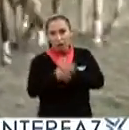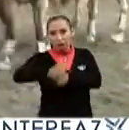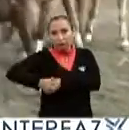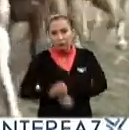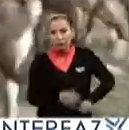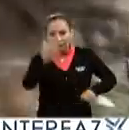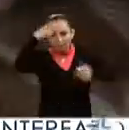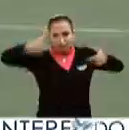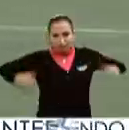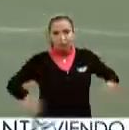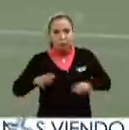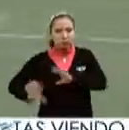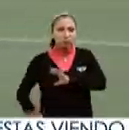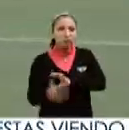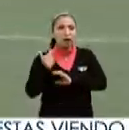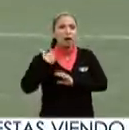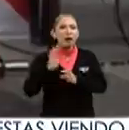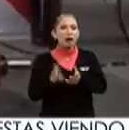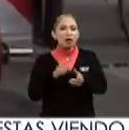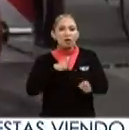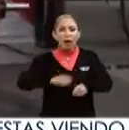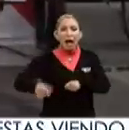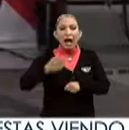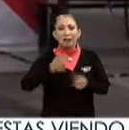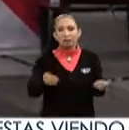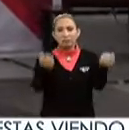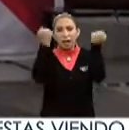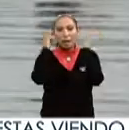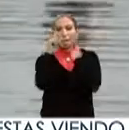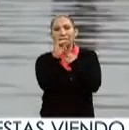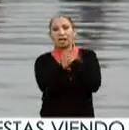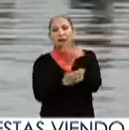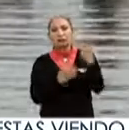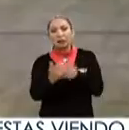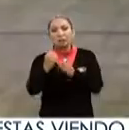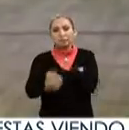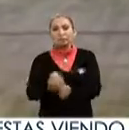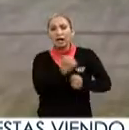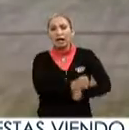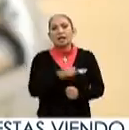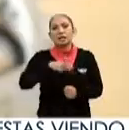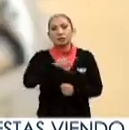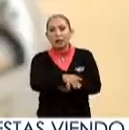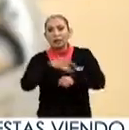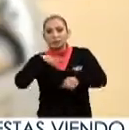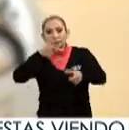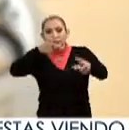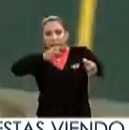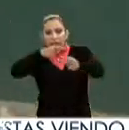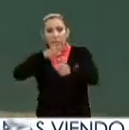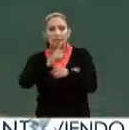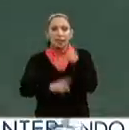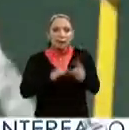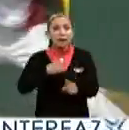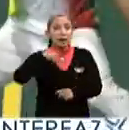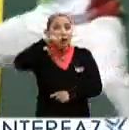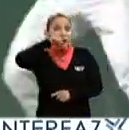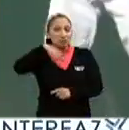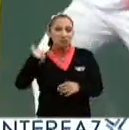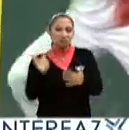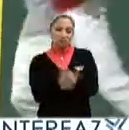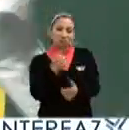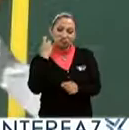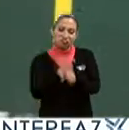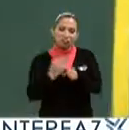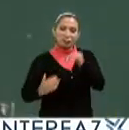canotaje, charrería, frontón, hockey sobre pasto, halterofilia, pentatlón moderno, remo, squash y tiro deportivo. Jalisco dominó la actividad